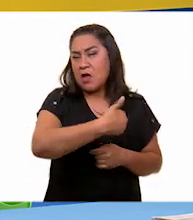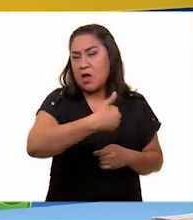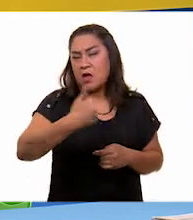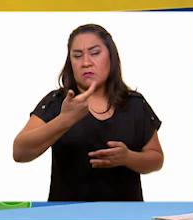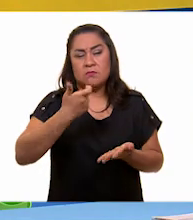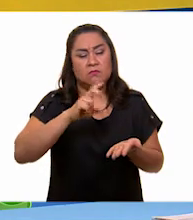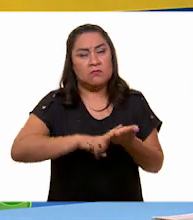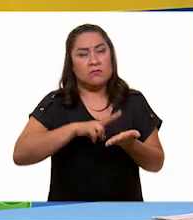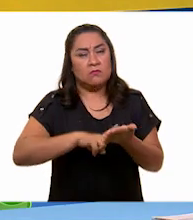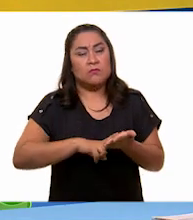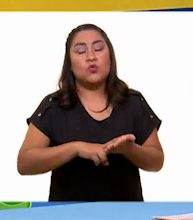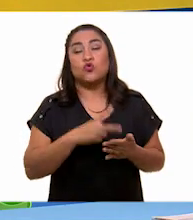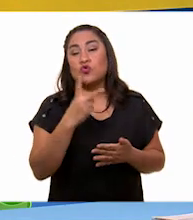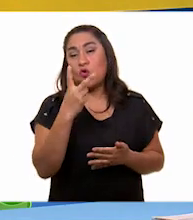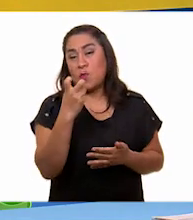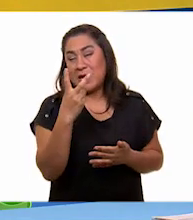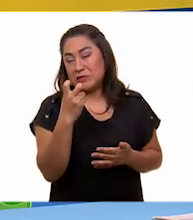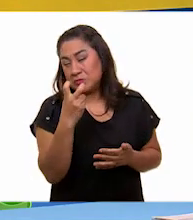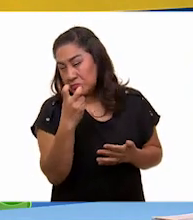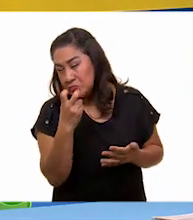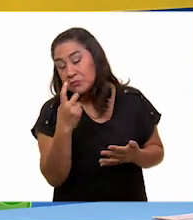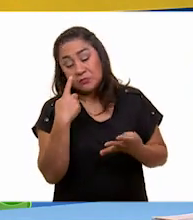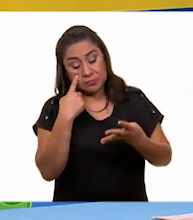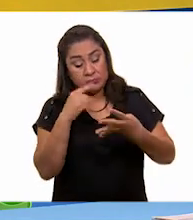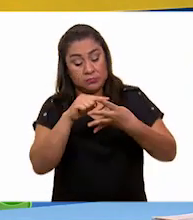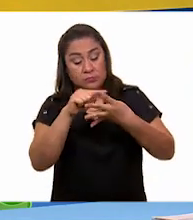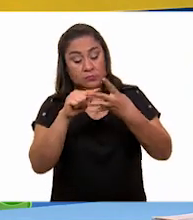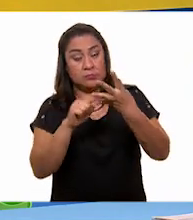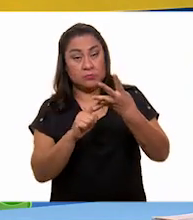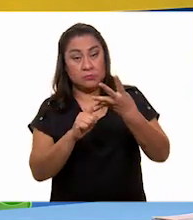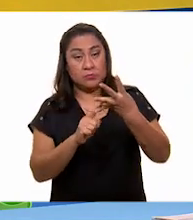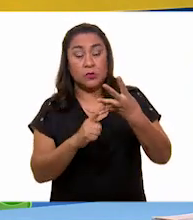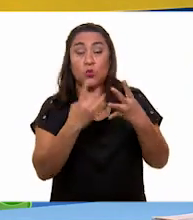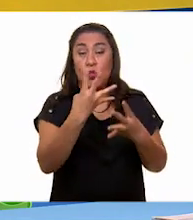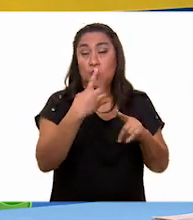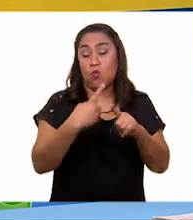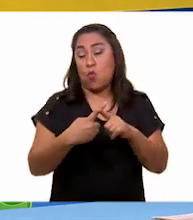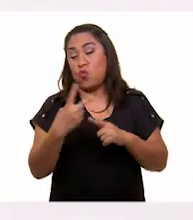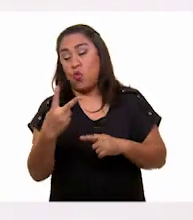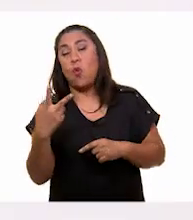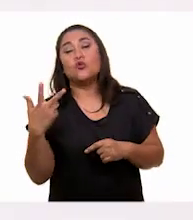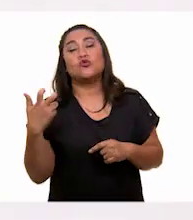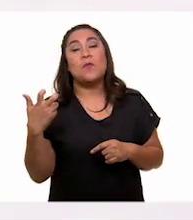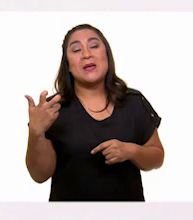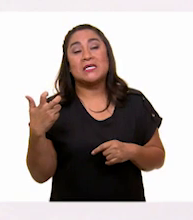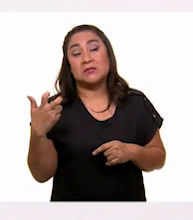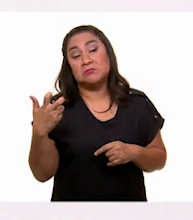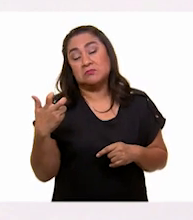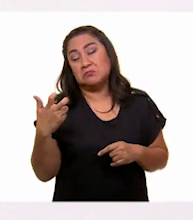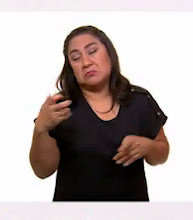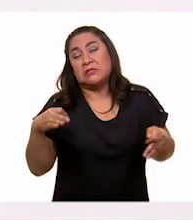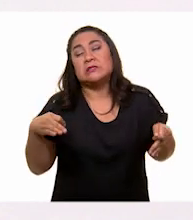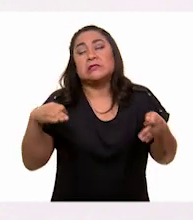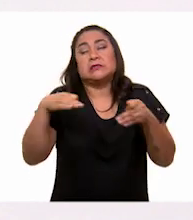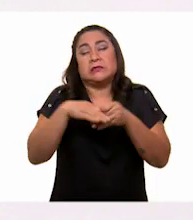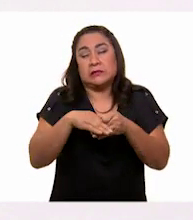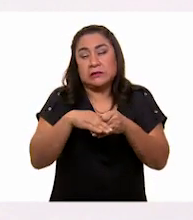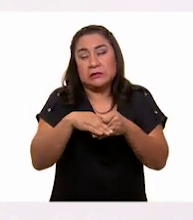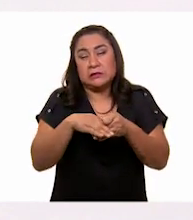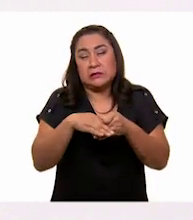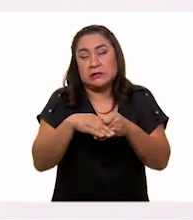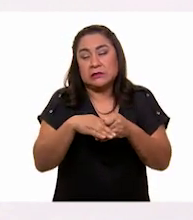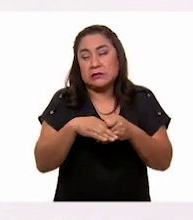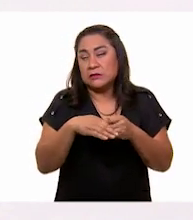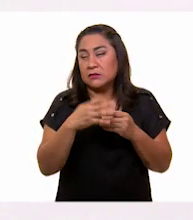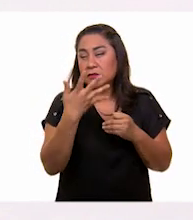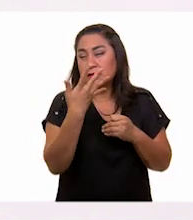aproximadamente 2 pesos. Porque 4 por 2 son 8 pesos. Y es la cantidad menor que más